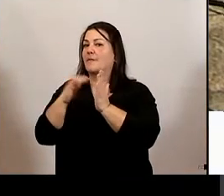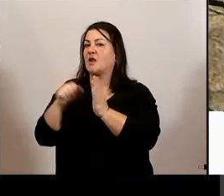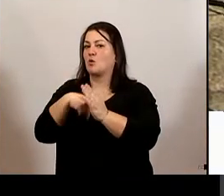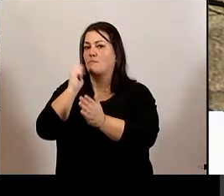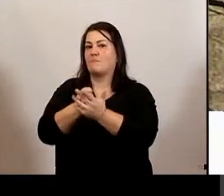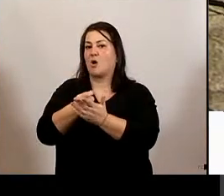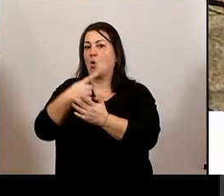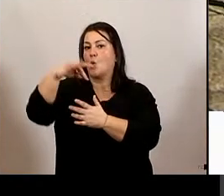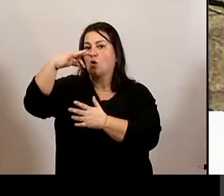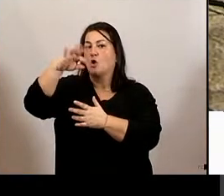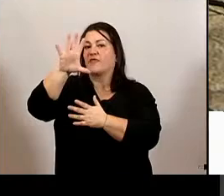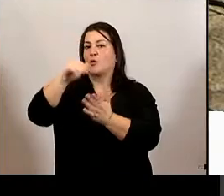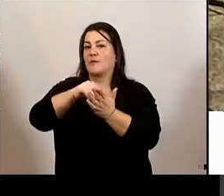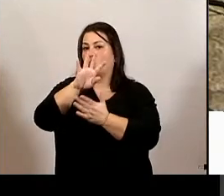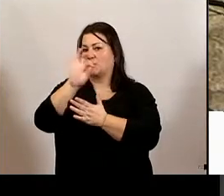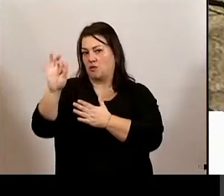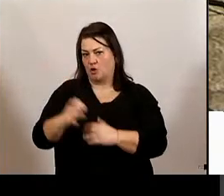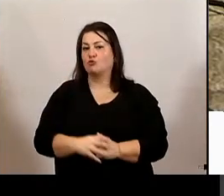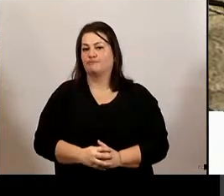de 5.400.